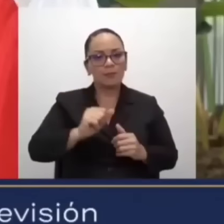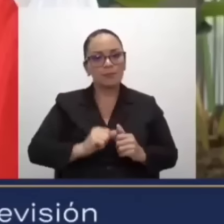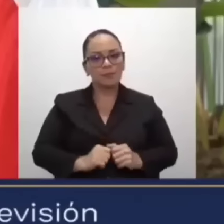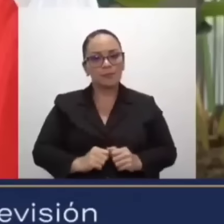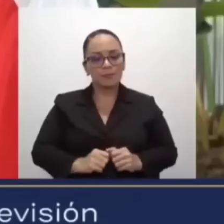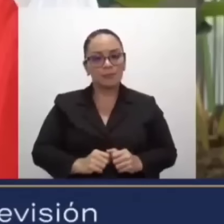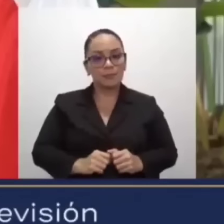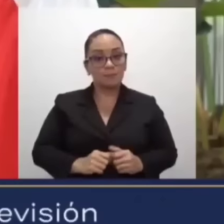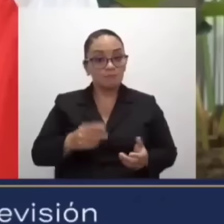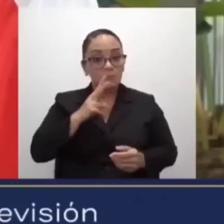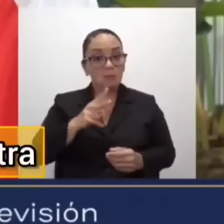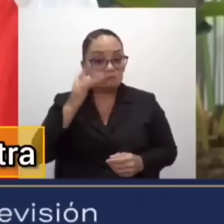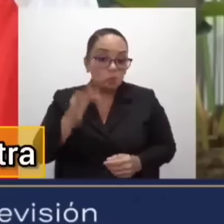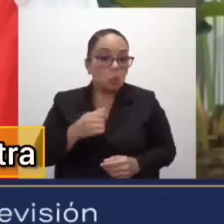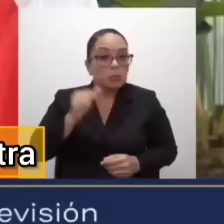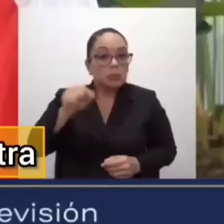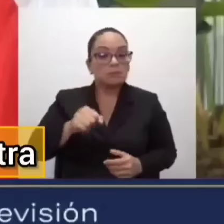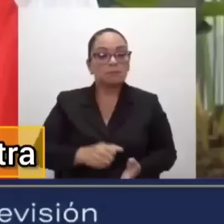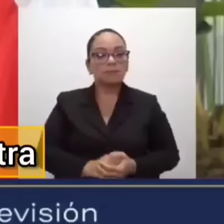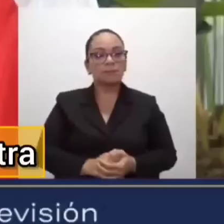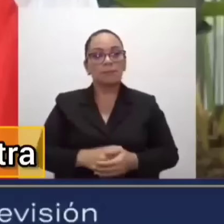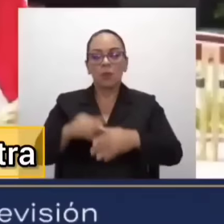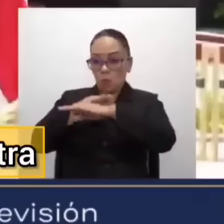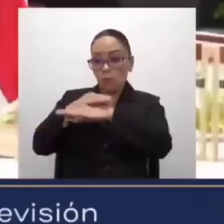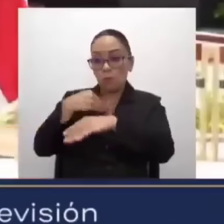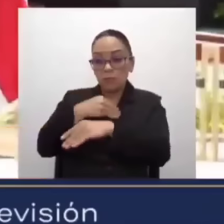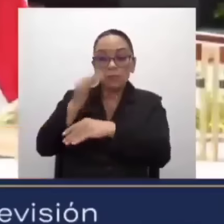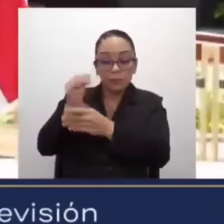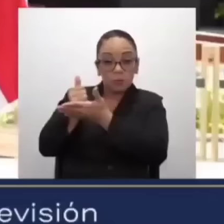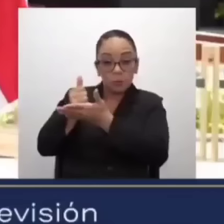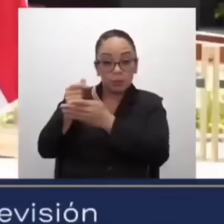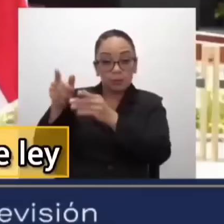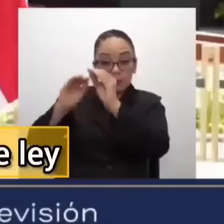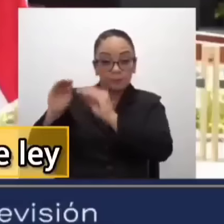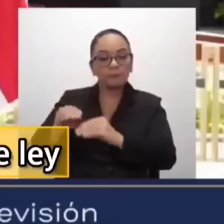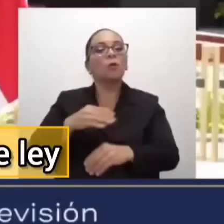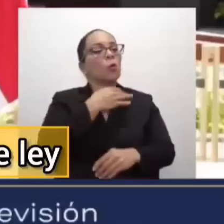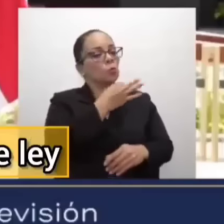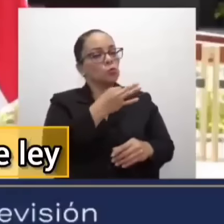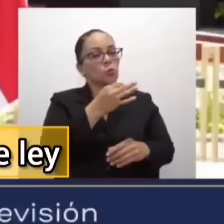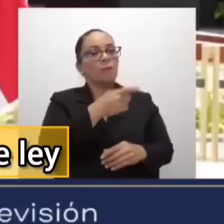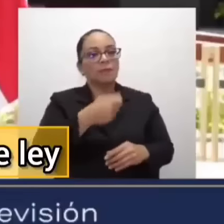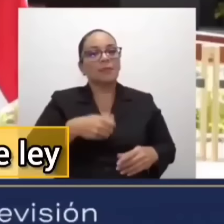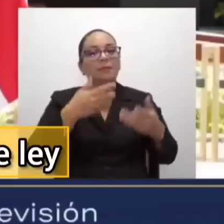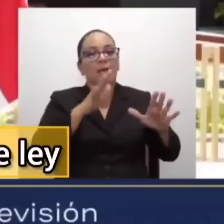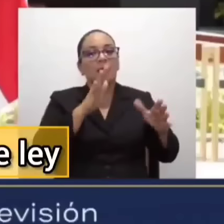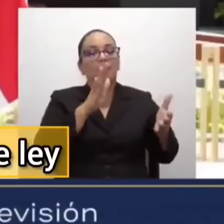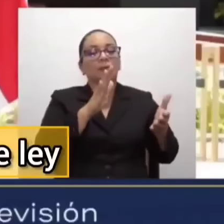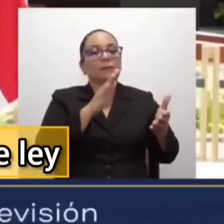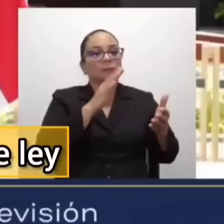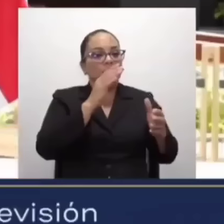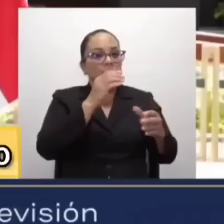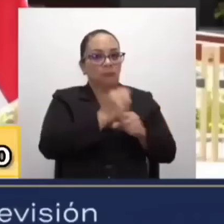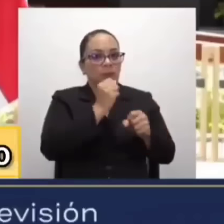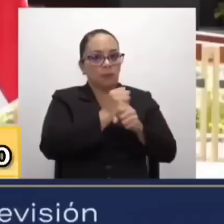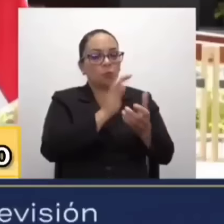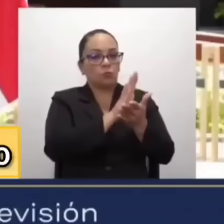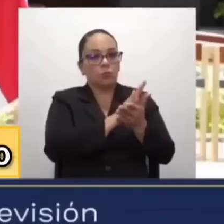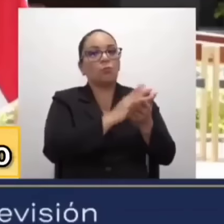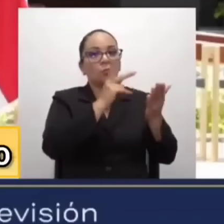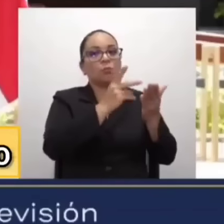Yo creo que sí. ¿Usted me hace ese favor, señora ministra? Con gusto, presidente. Ya estamos trabajando una propuesta de ley y se la